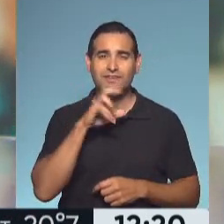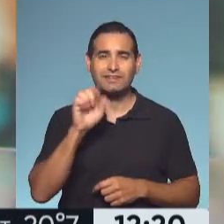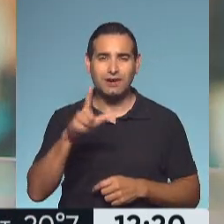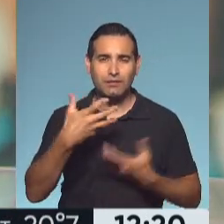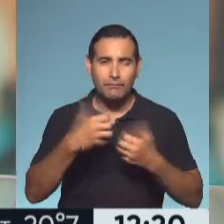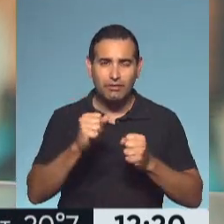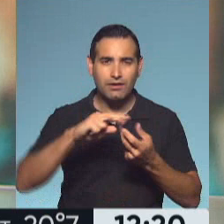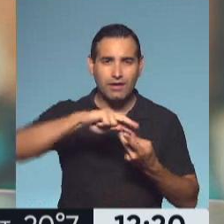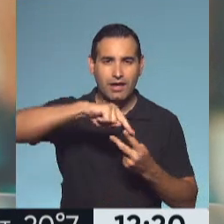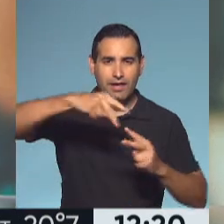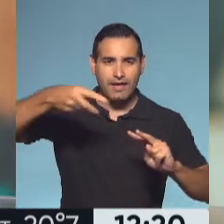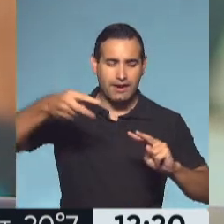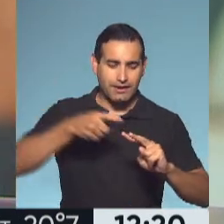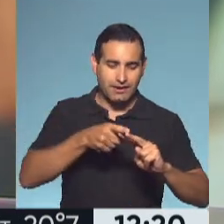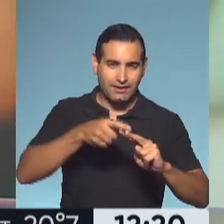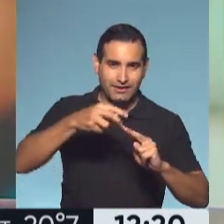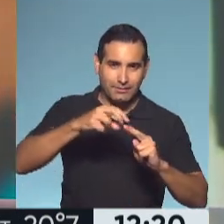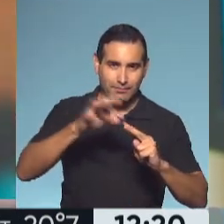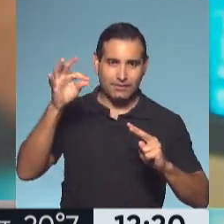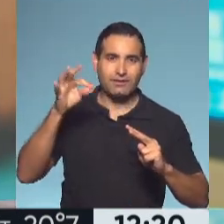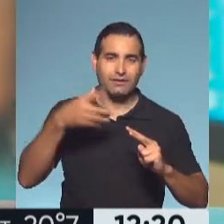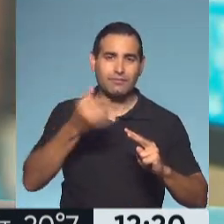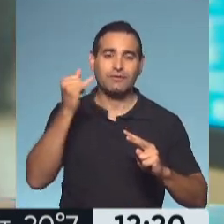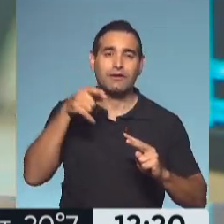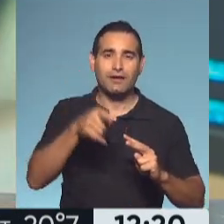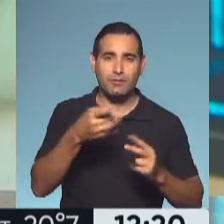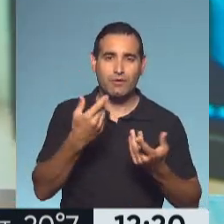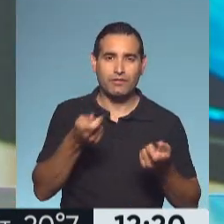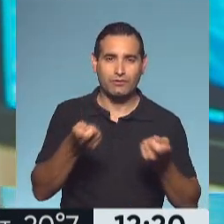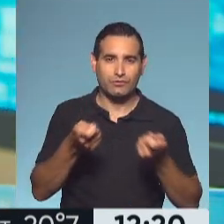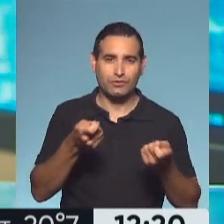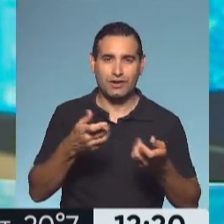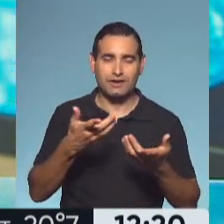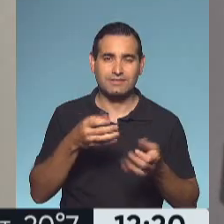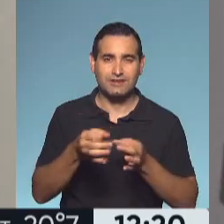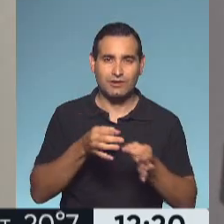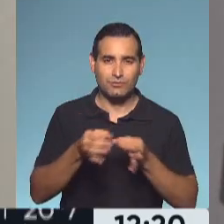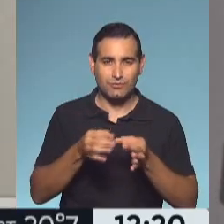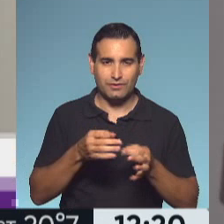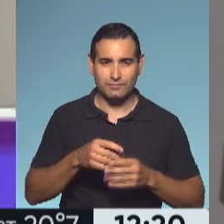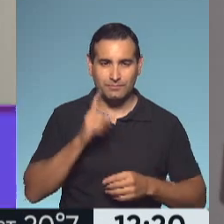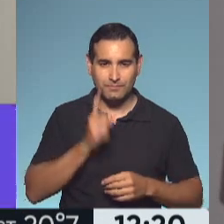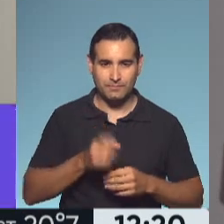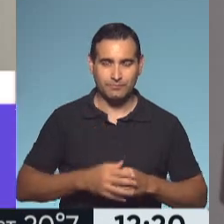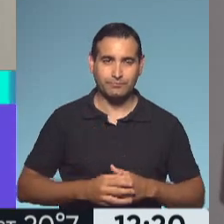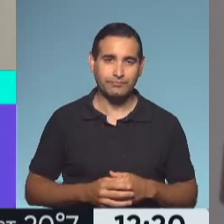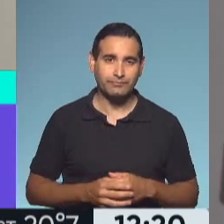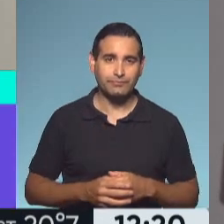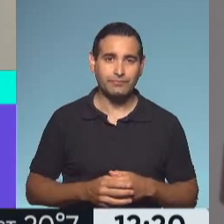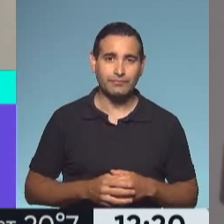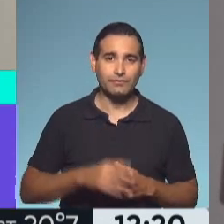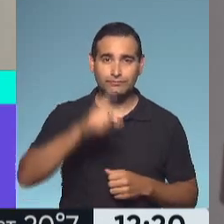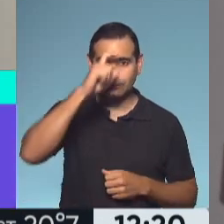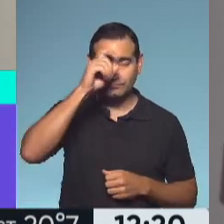identificaron genes que podrían controlar las células tumorales malignas. Nosotros desde el Hospital Italiano podemos